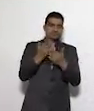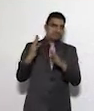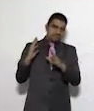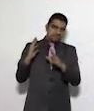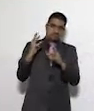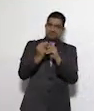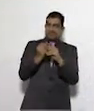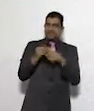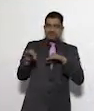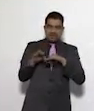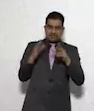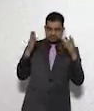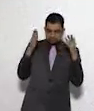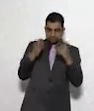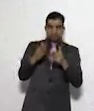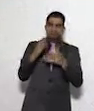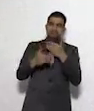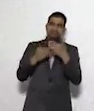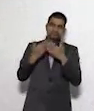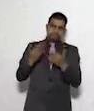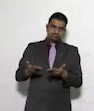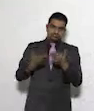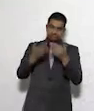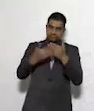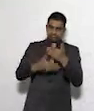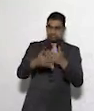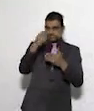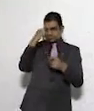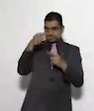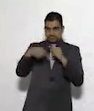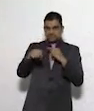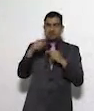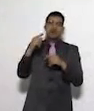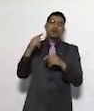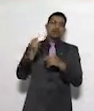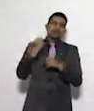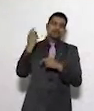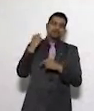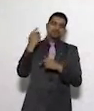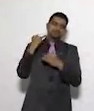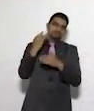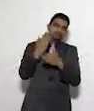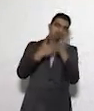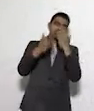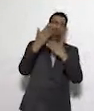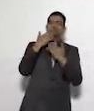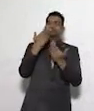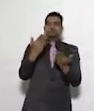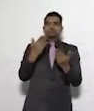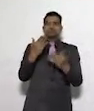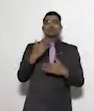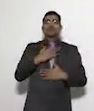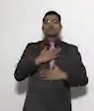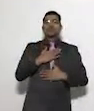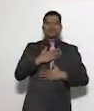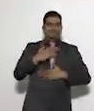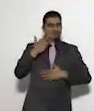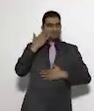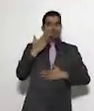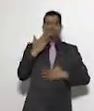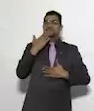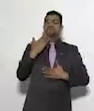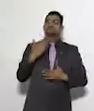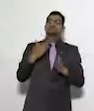empeño que han puesto y que pondrán en el éxito de esta conferencia. Por mi raza hablará el espíritu. Muchas gracias.